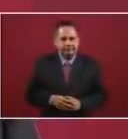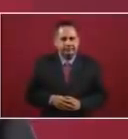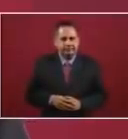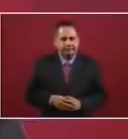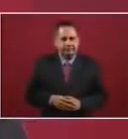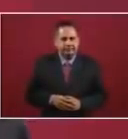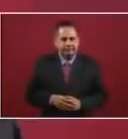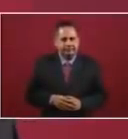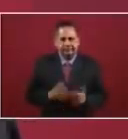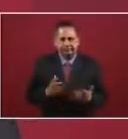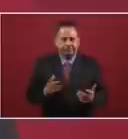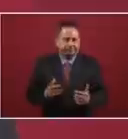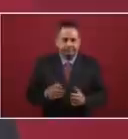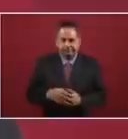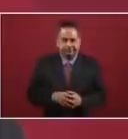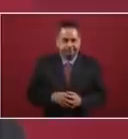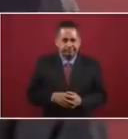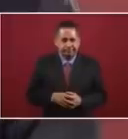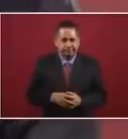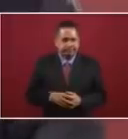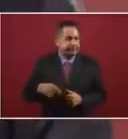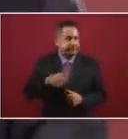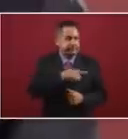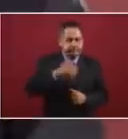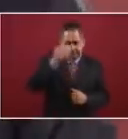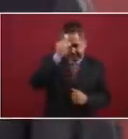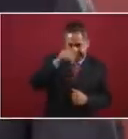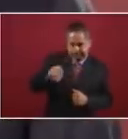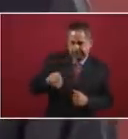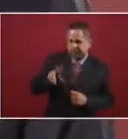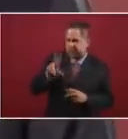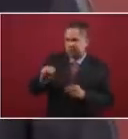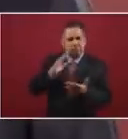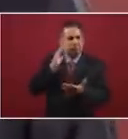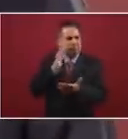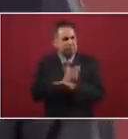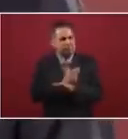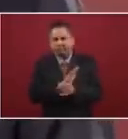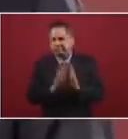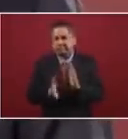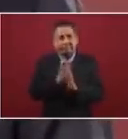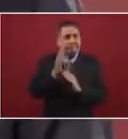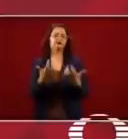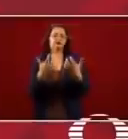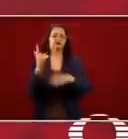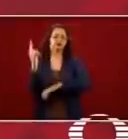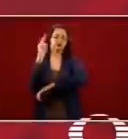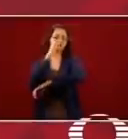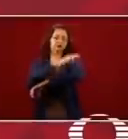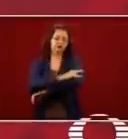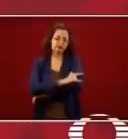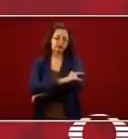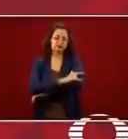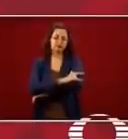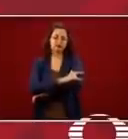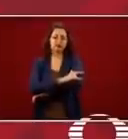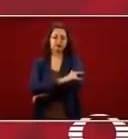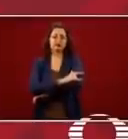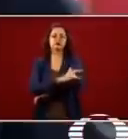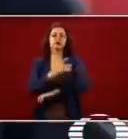para que no se haga o demorar la obra y ahora voy a ir al